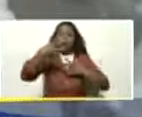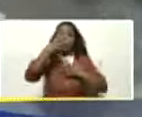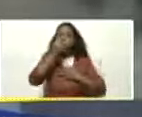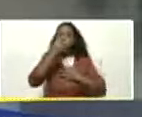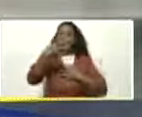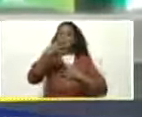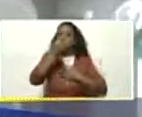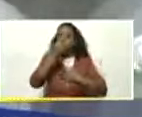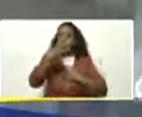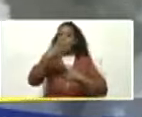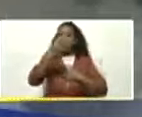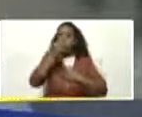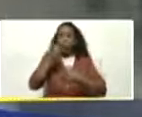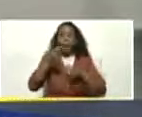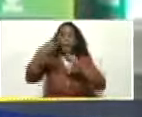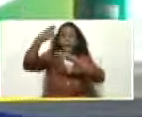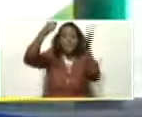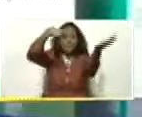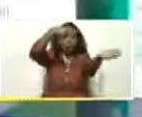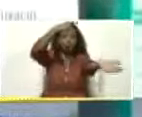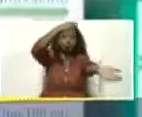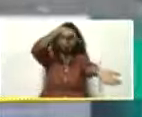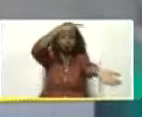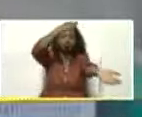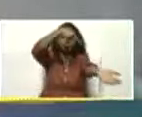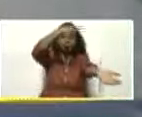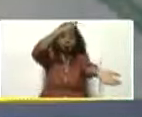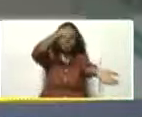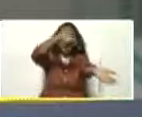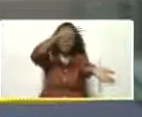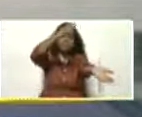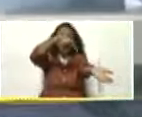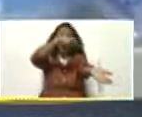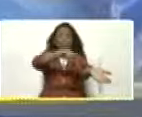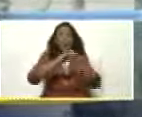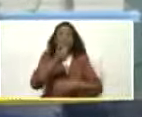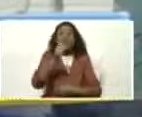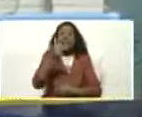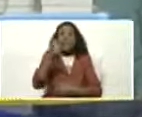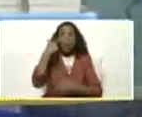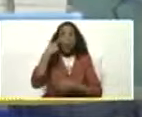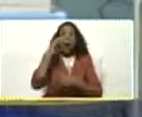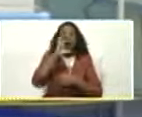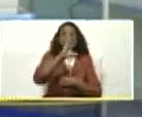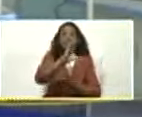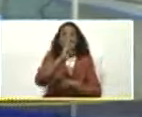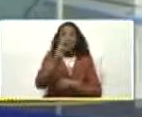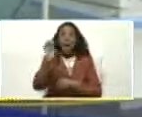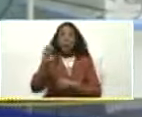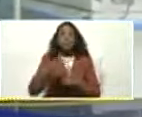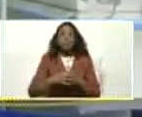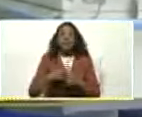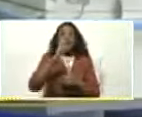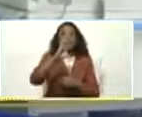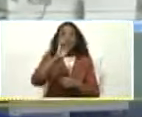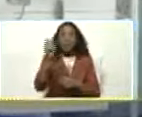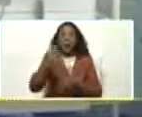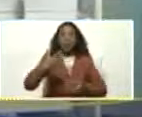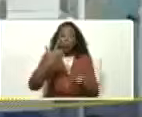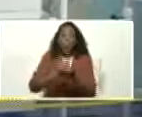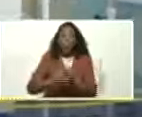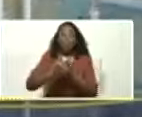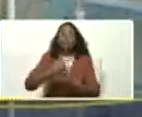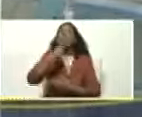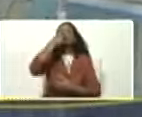infusión para la administración de medicamentos por goteo 10 cpap cpap soportes de